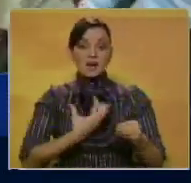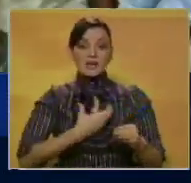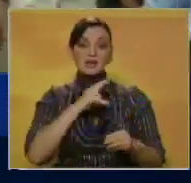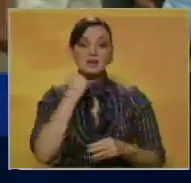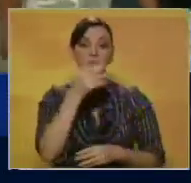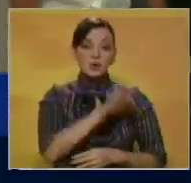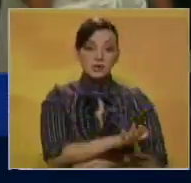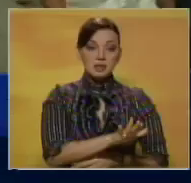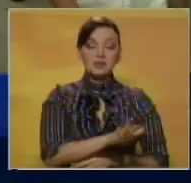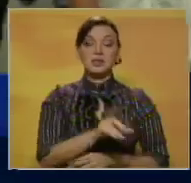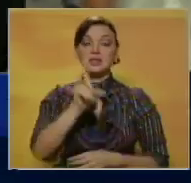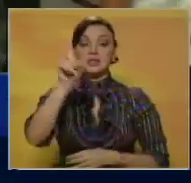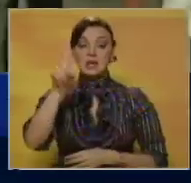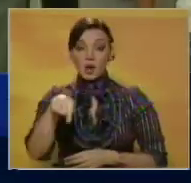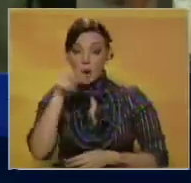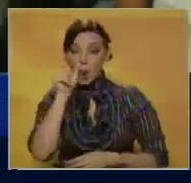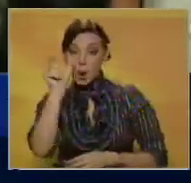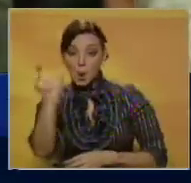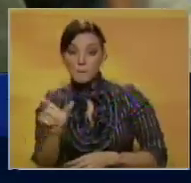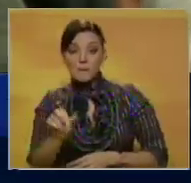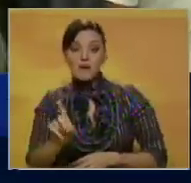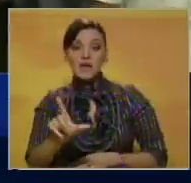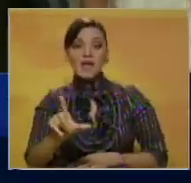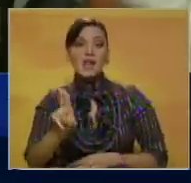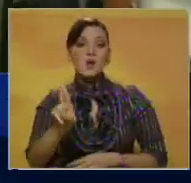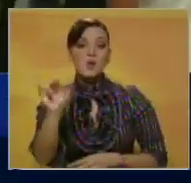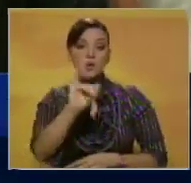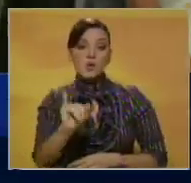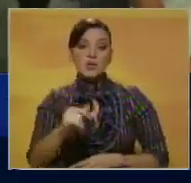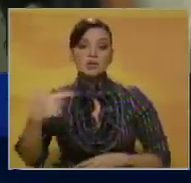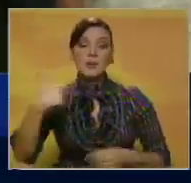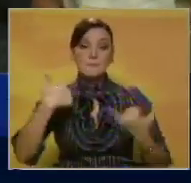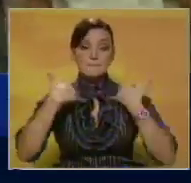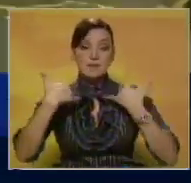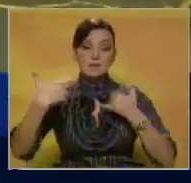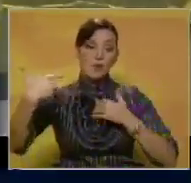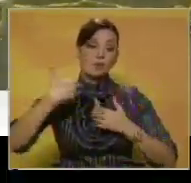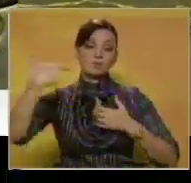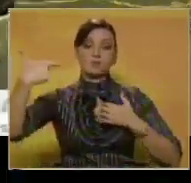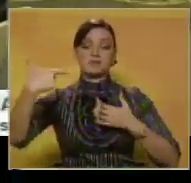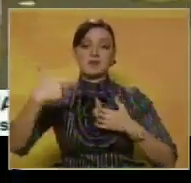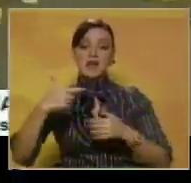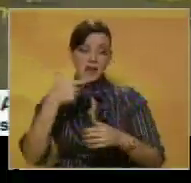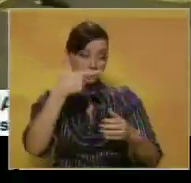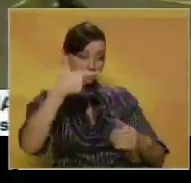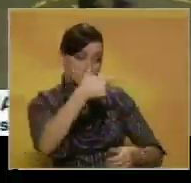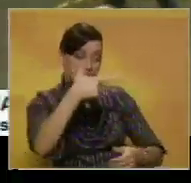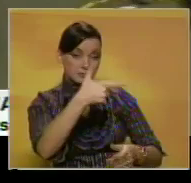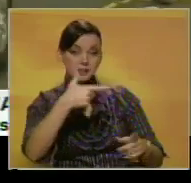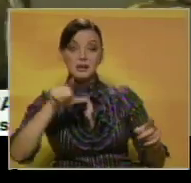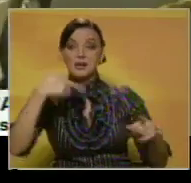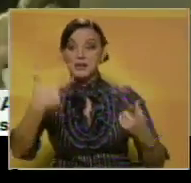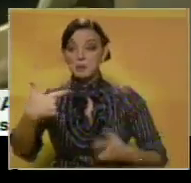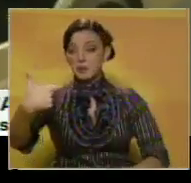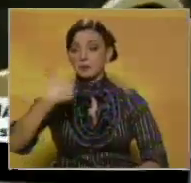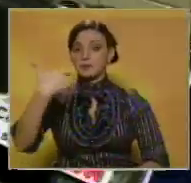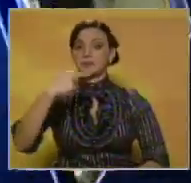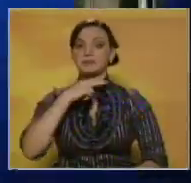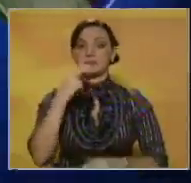atacante, identificado como Luis Félix, se suicidó. La policía dominicana se encuentra investigando las causas del